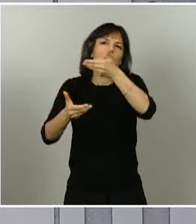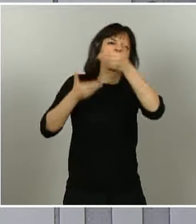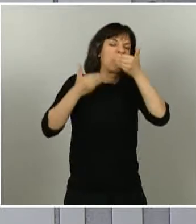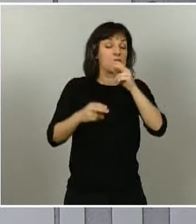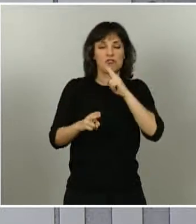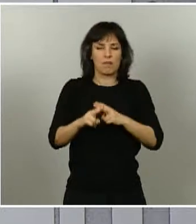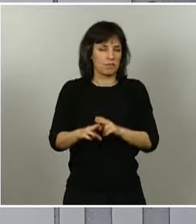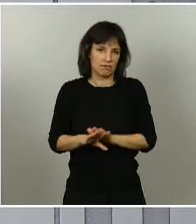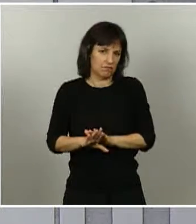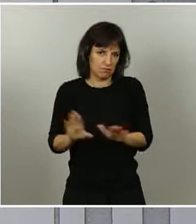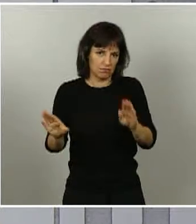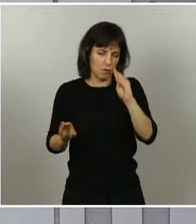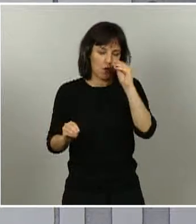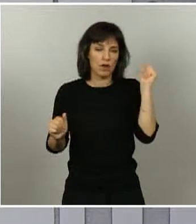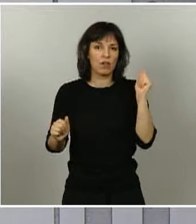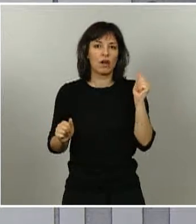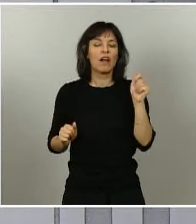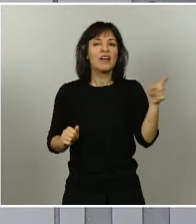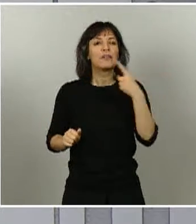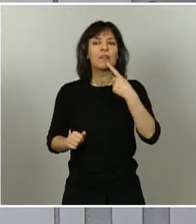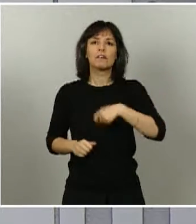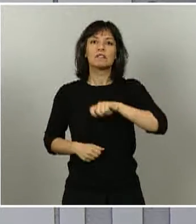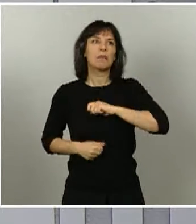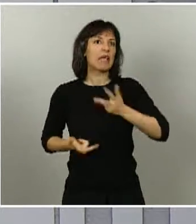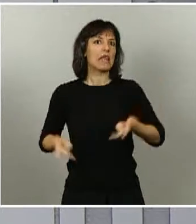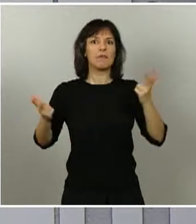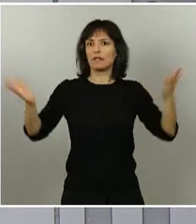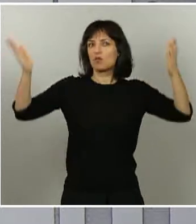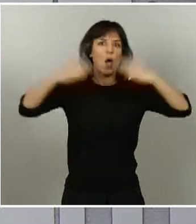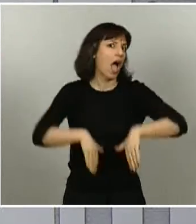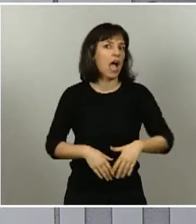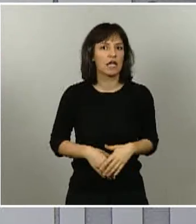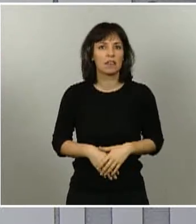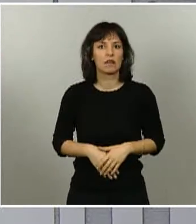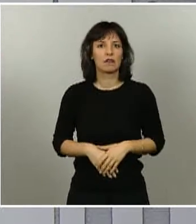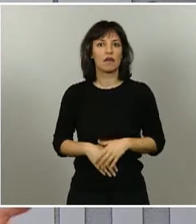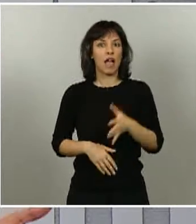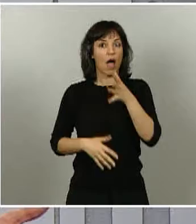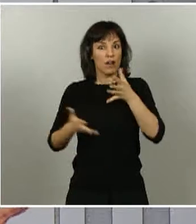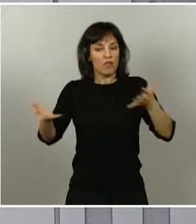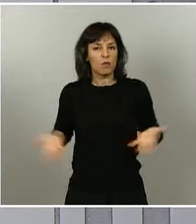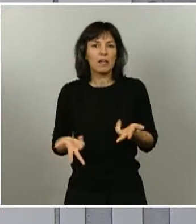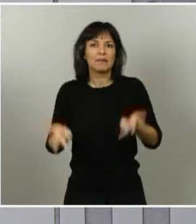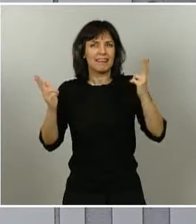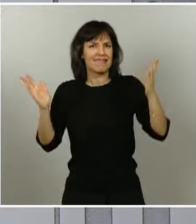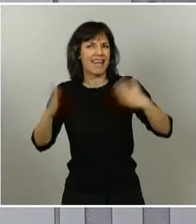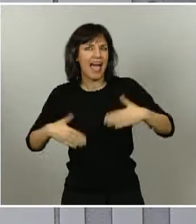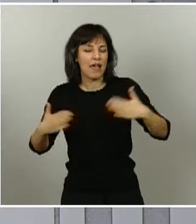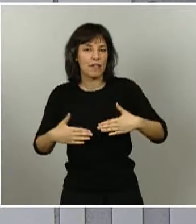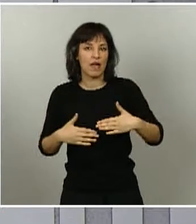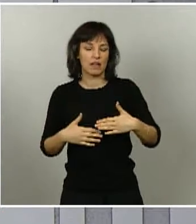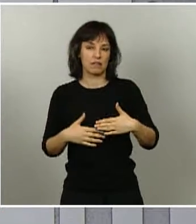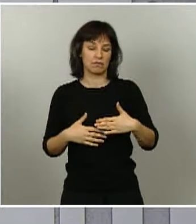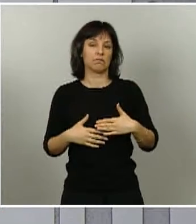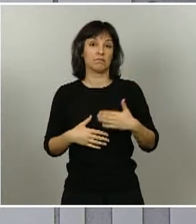utilizó, que en este país no había libertades o que no estábamos en este momento fomentando las libertades. Como yo dije en la anterior rueda de